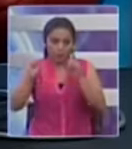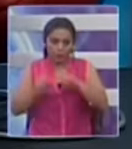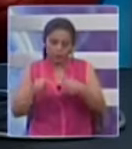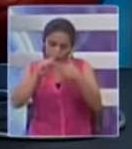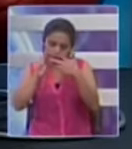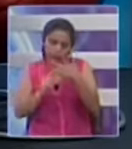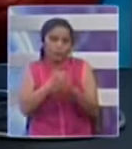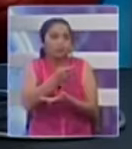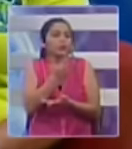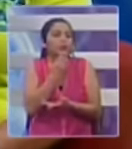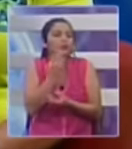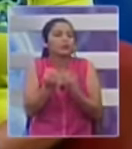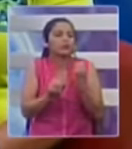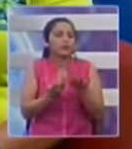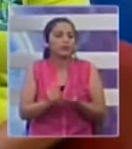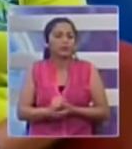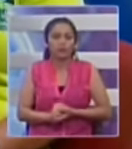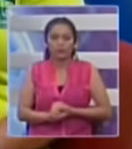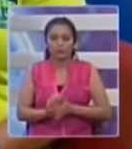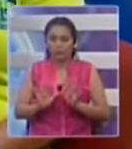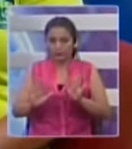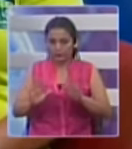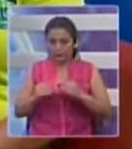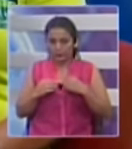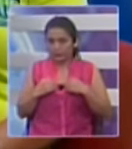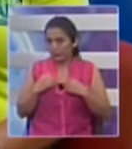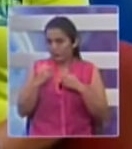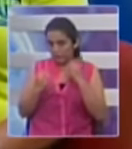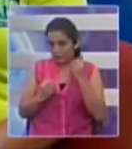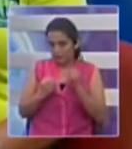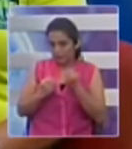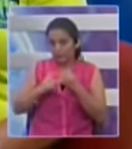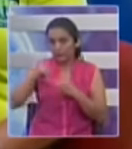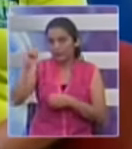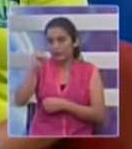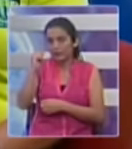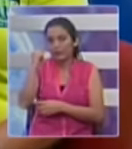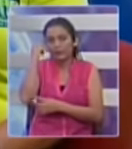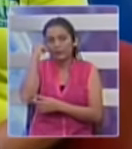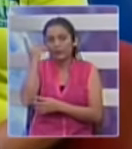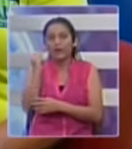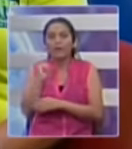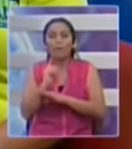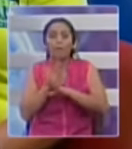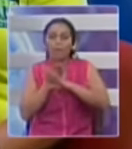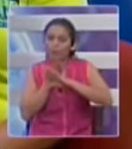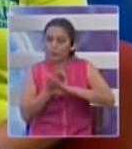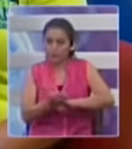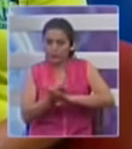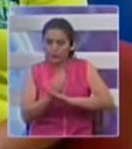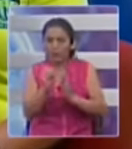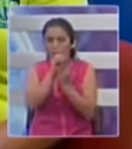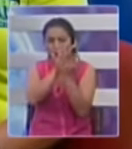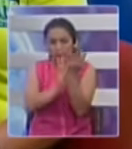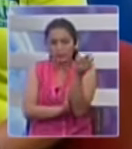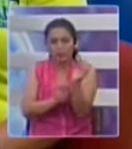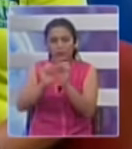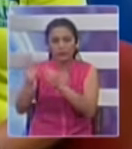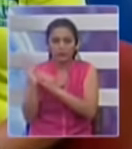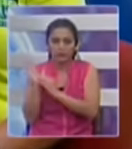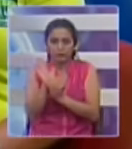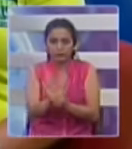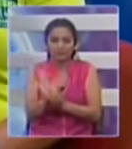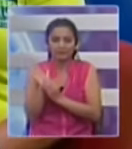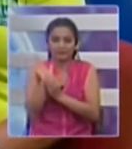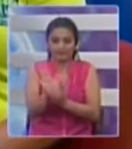desde la función legislativa nosotros tenemos que dar los elementos para que esto suceda. ¿Hay algún planteamiento que lo ha hecho Lenín Moreno en torno a